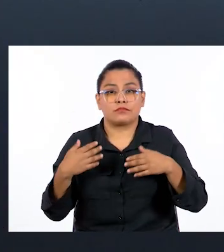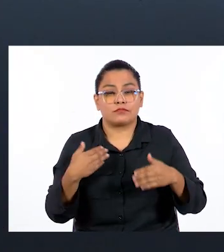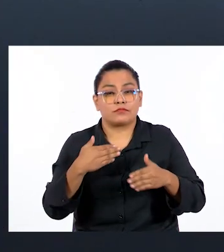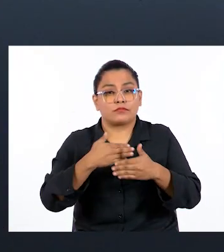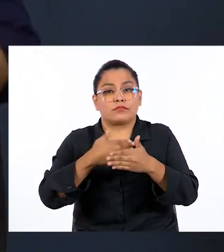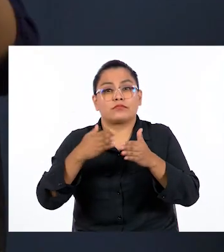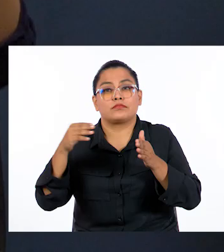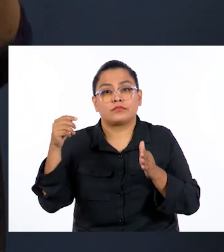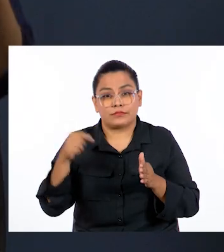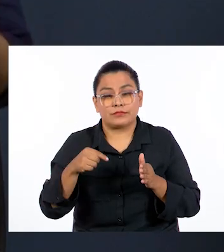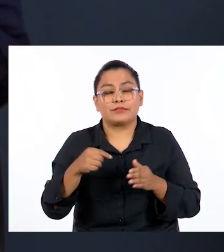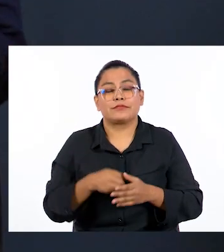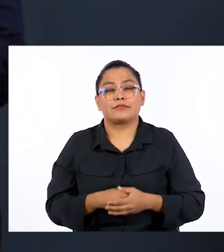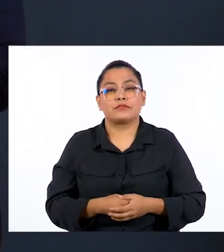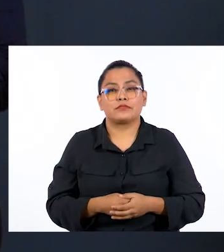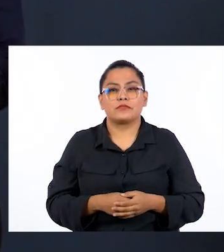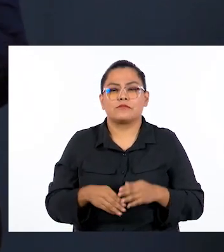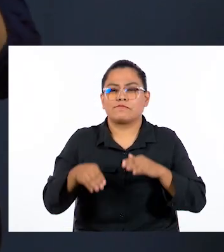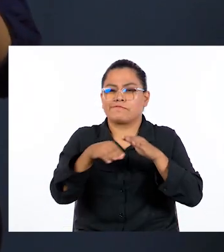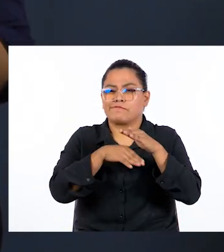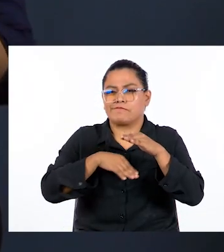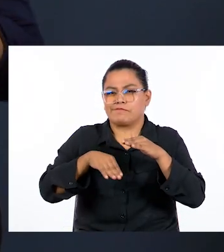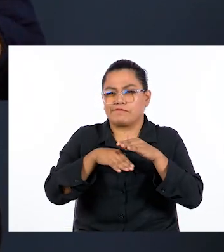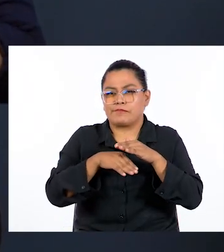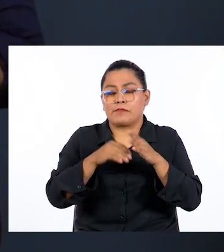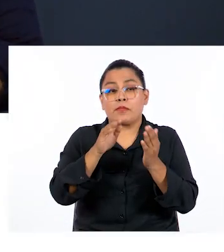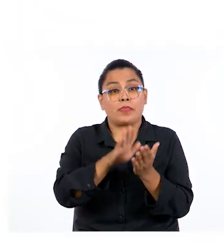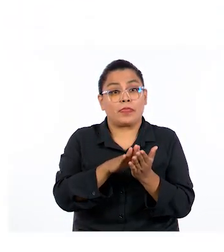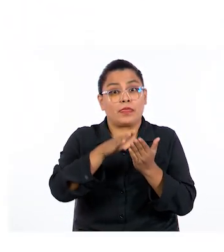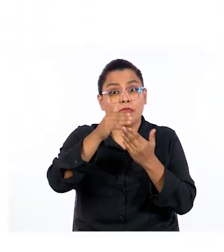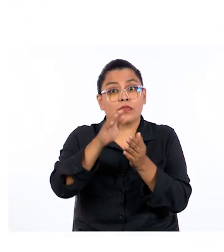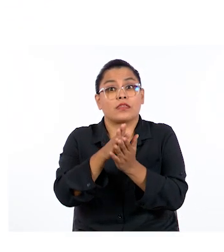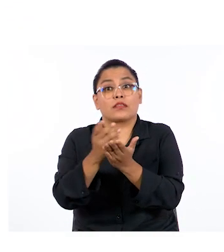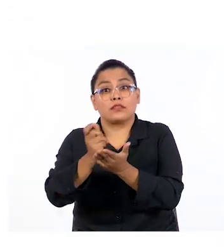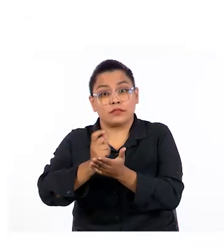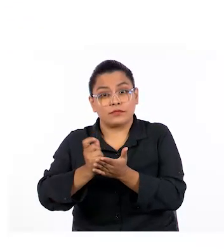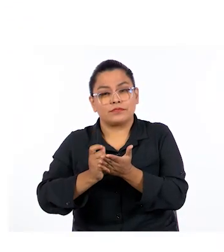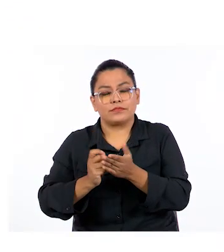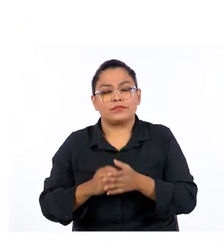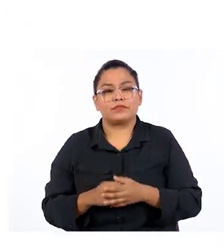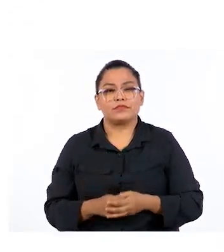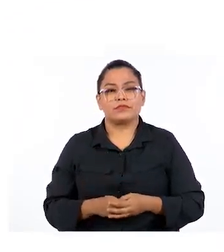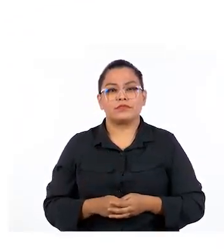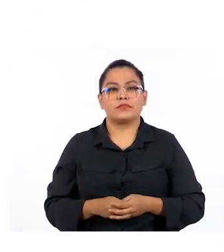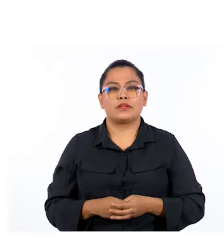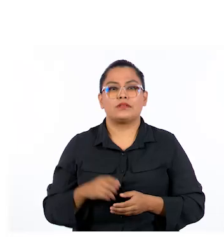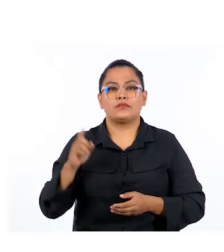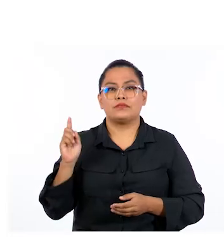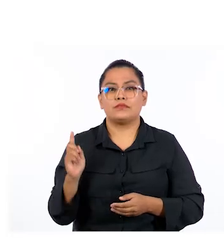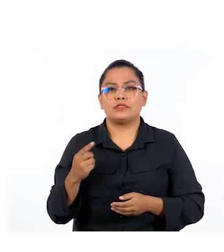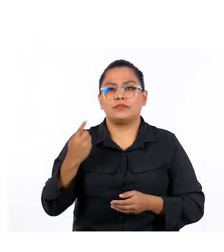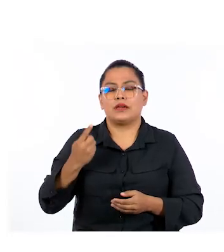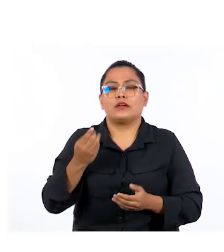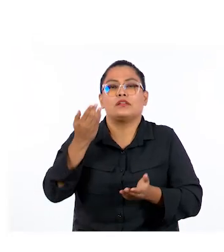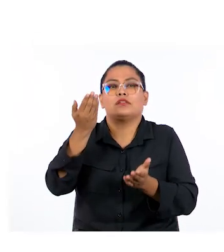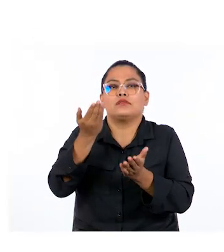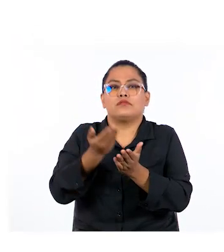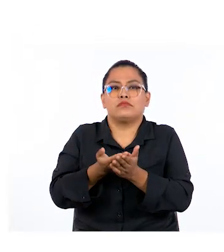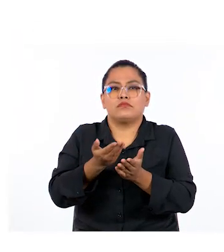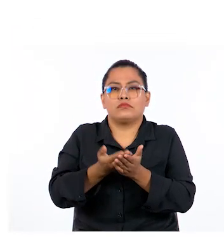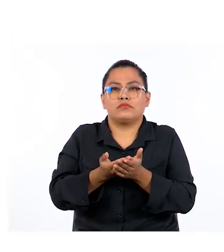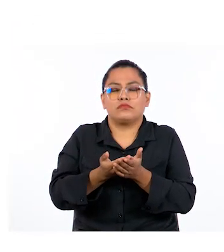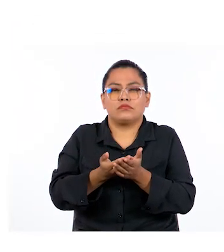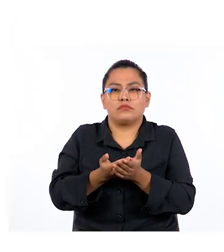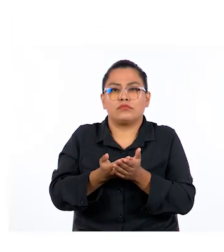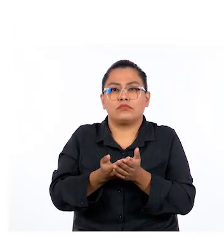aula, basándose por supuesto en lo planteado del libro de texto. Primero tenemos el propósito de la